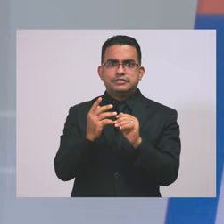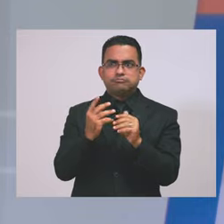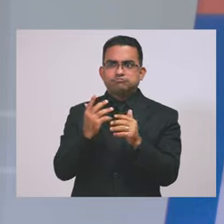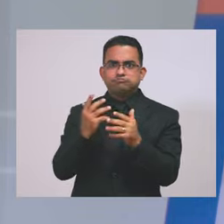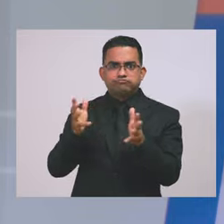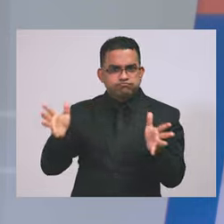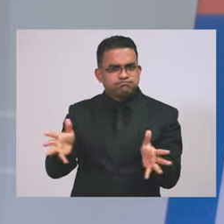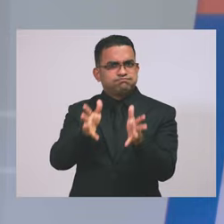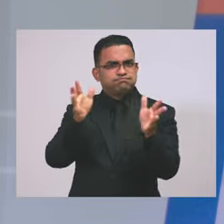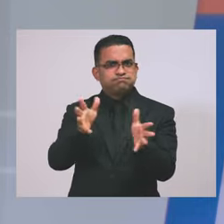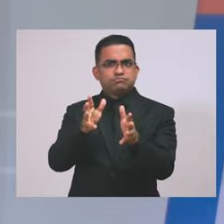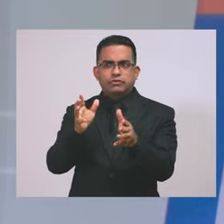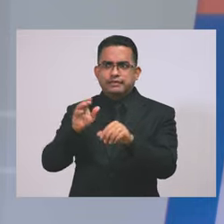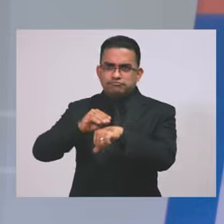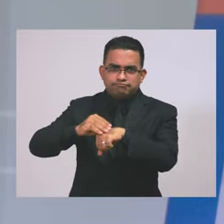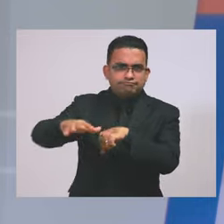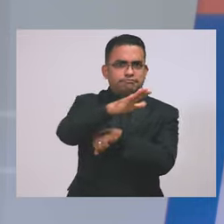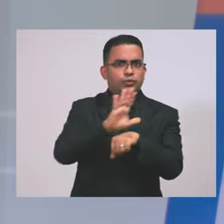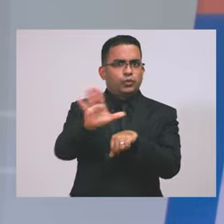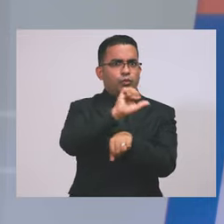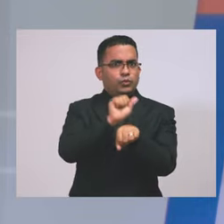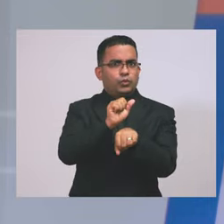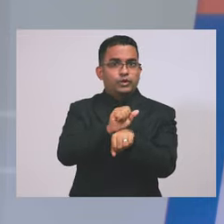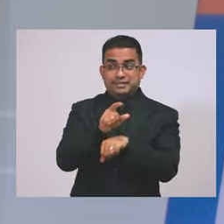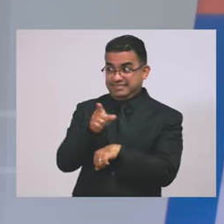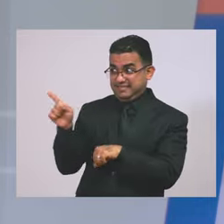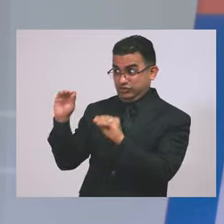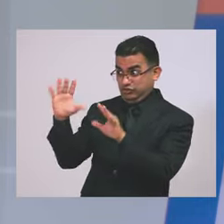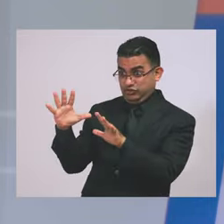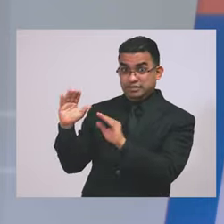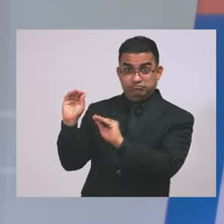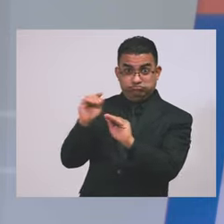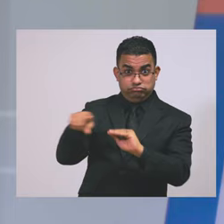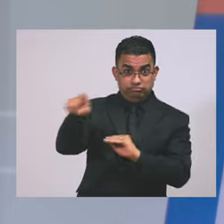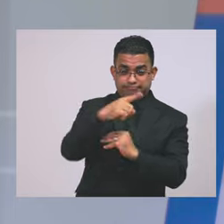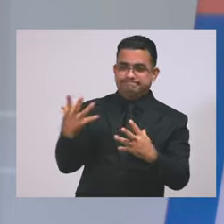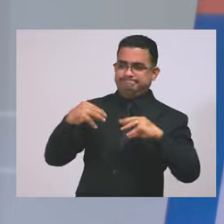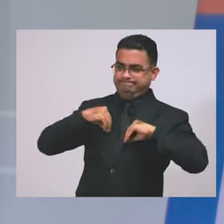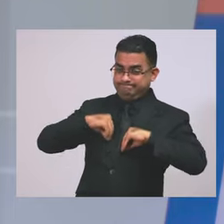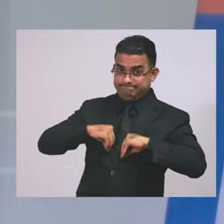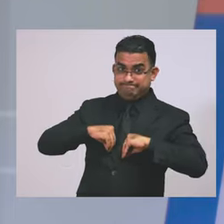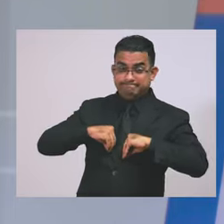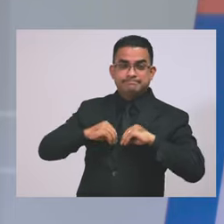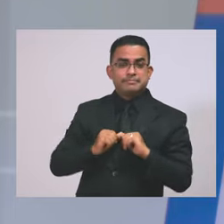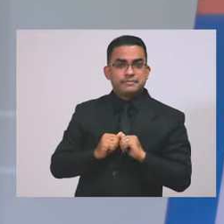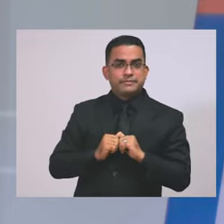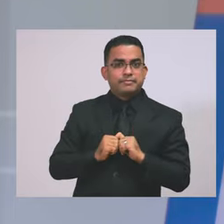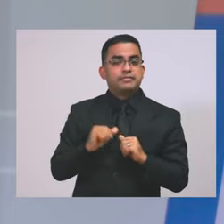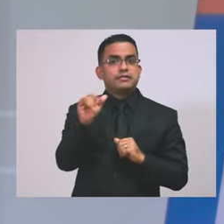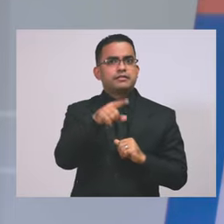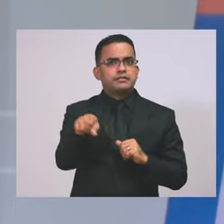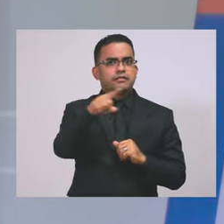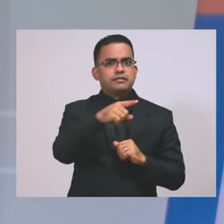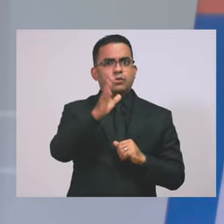a la mística que inspiró el trabajo de sus profesores y el de ustedes al espíritu con